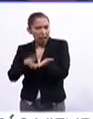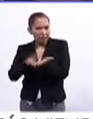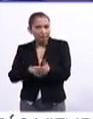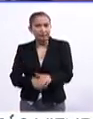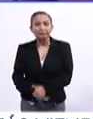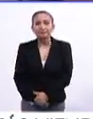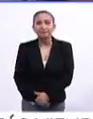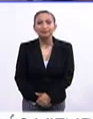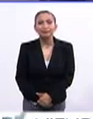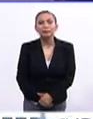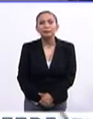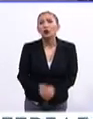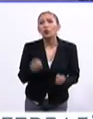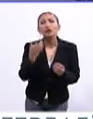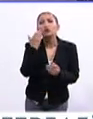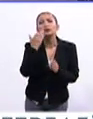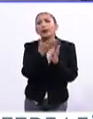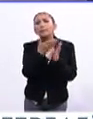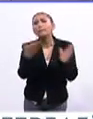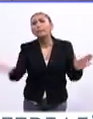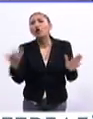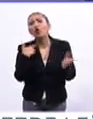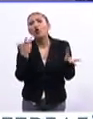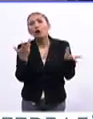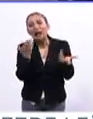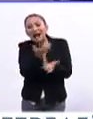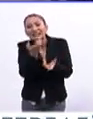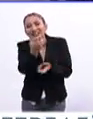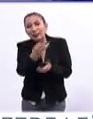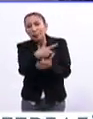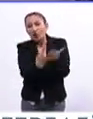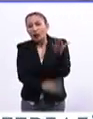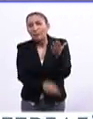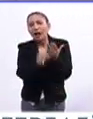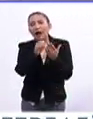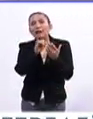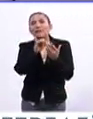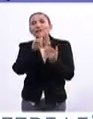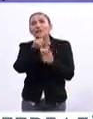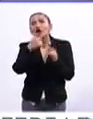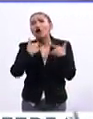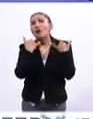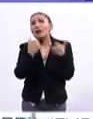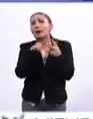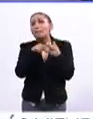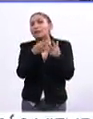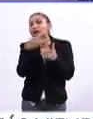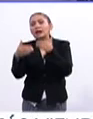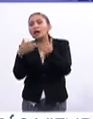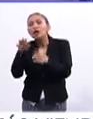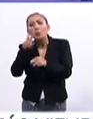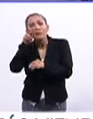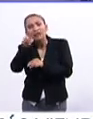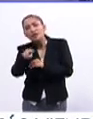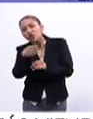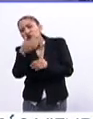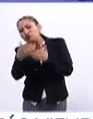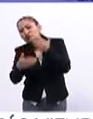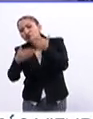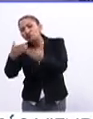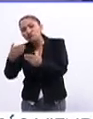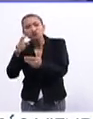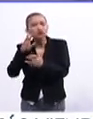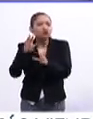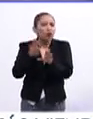pena. ¿Cuánto tiempo lleva en operación este programa de Phil Joven y cómo han visto todo? Pues